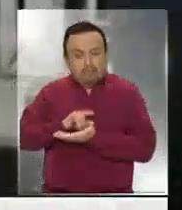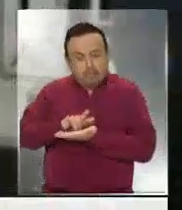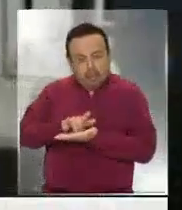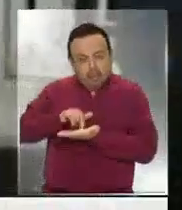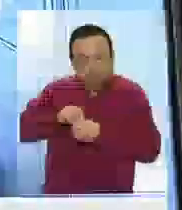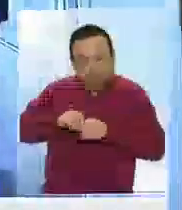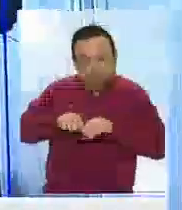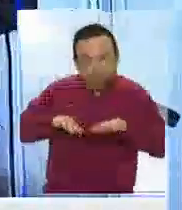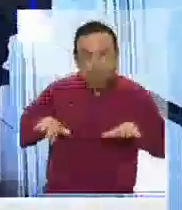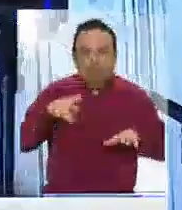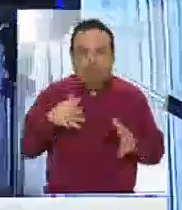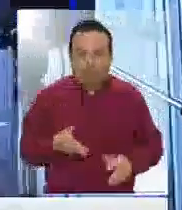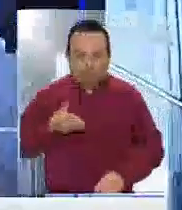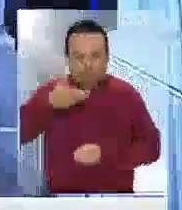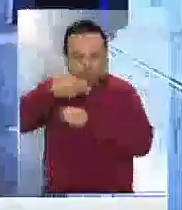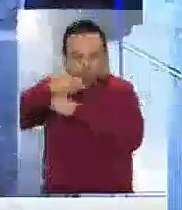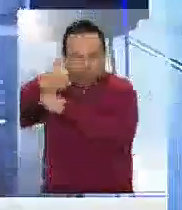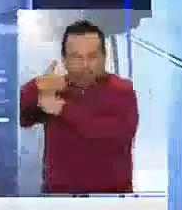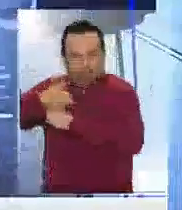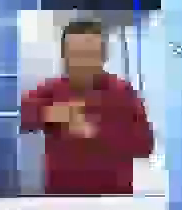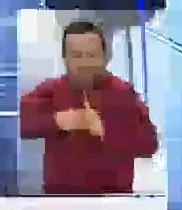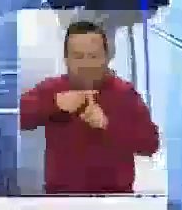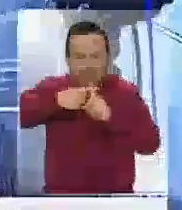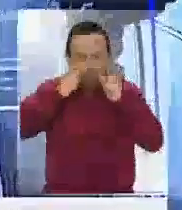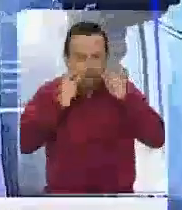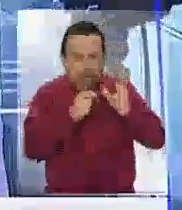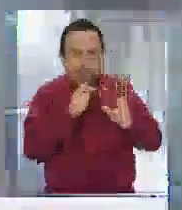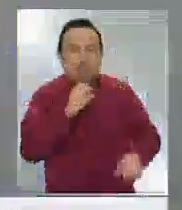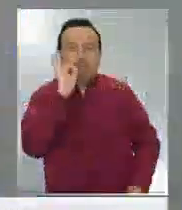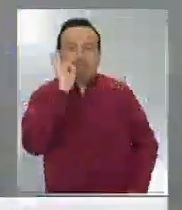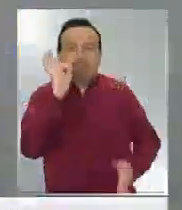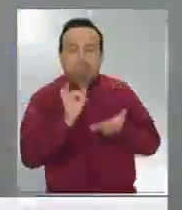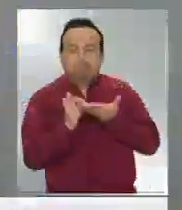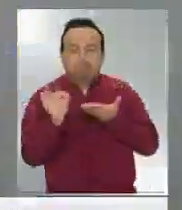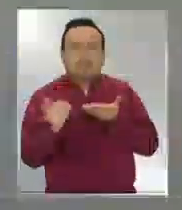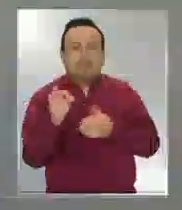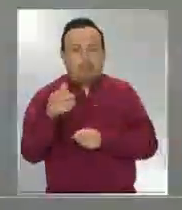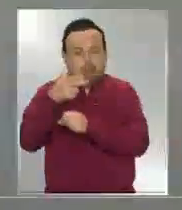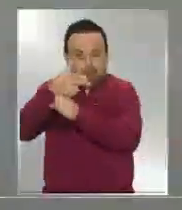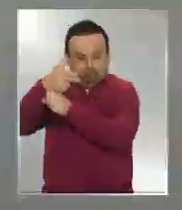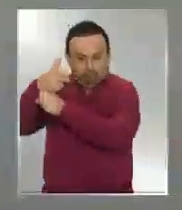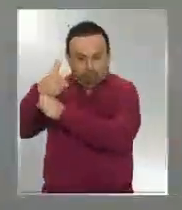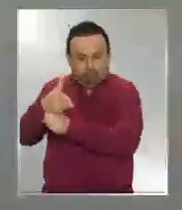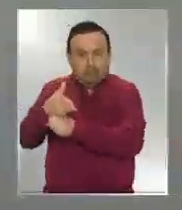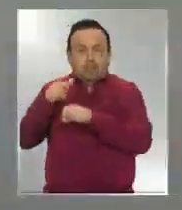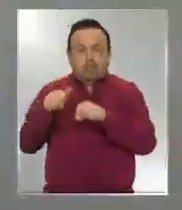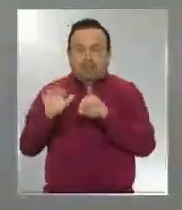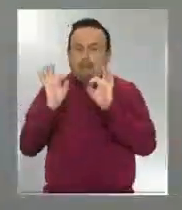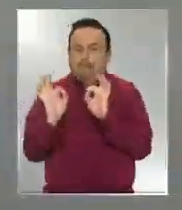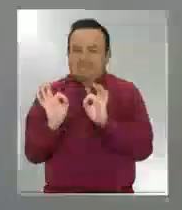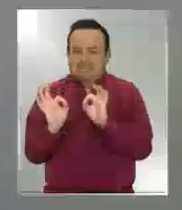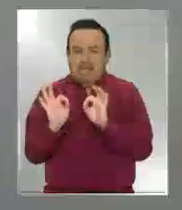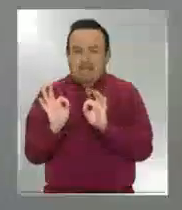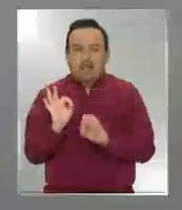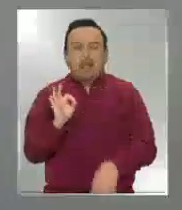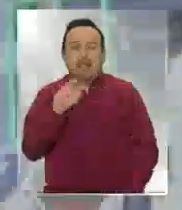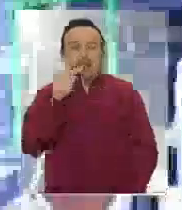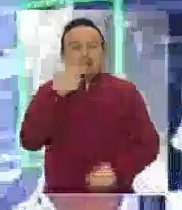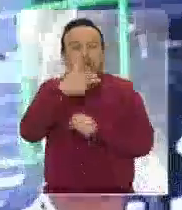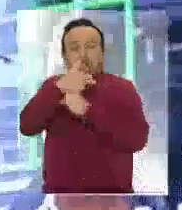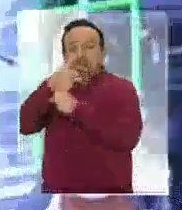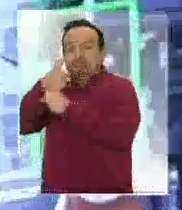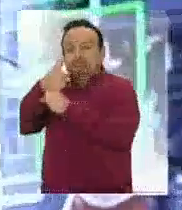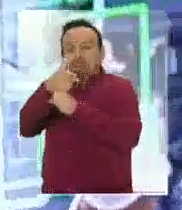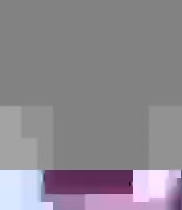método preventivo, que se replicará en la comuna de Las Condes. Es decir, son cámaras que están diseñadas especialmente para medir